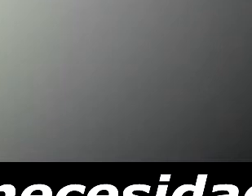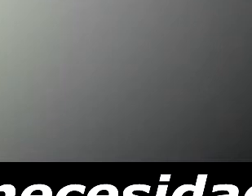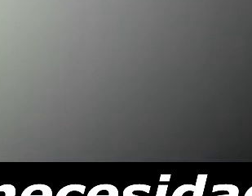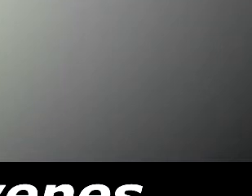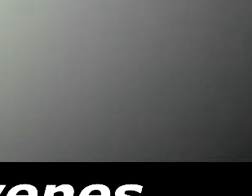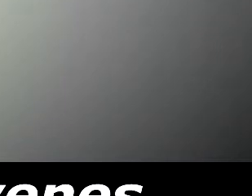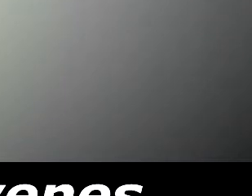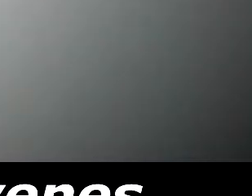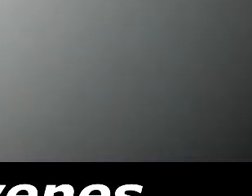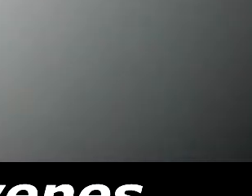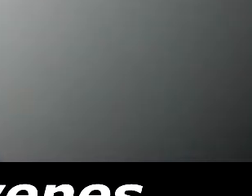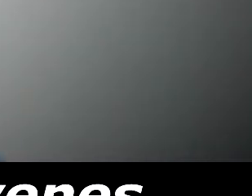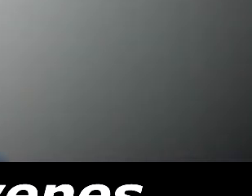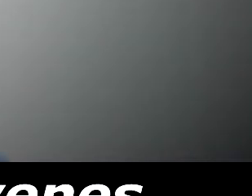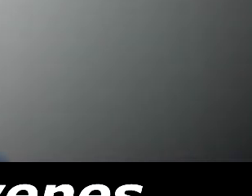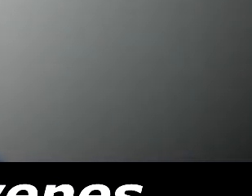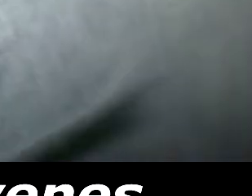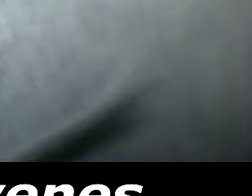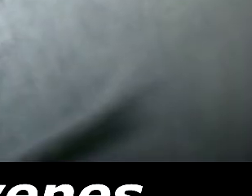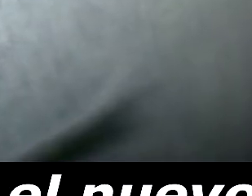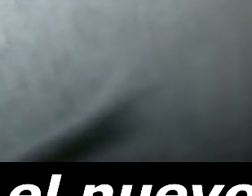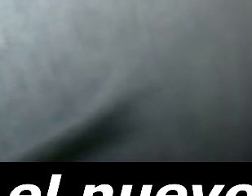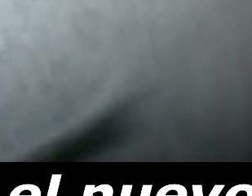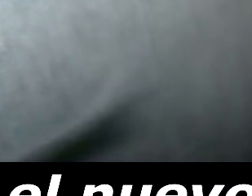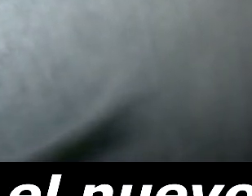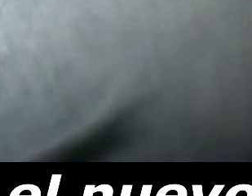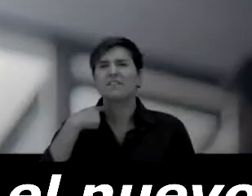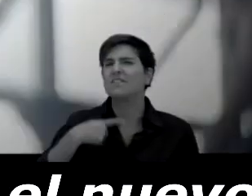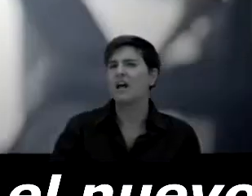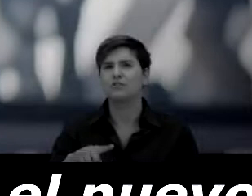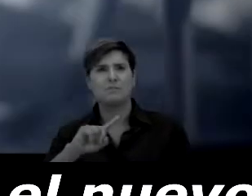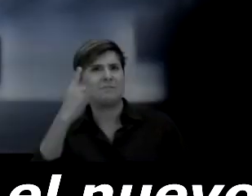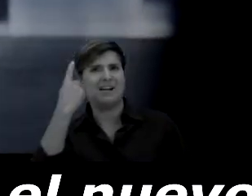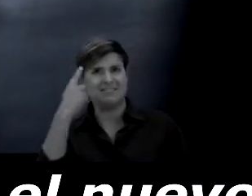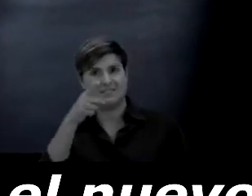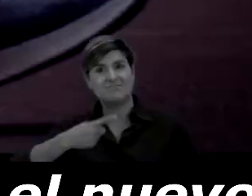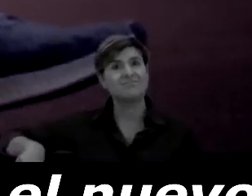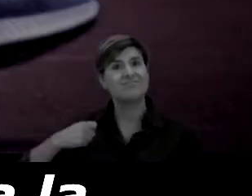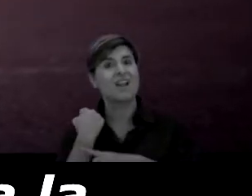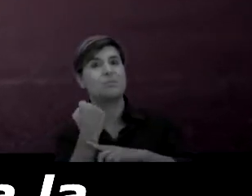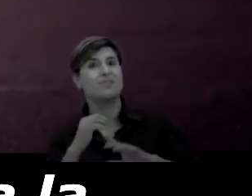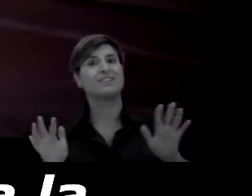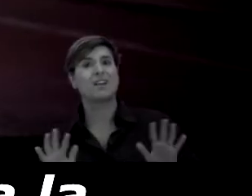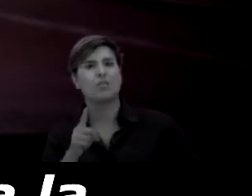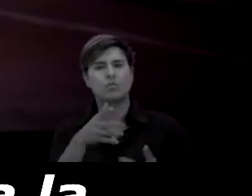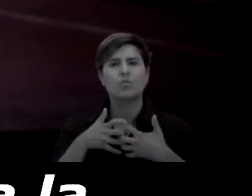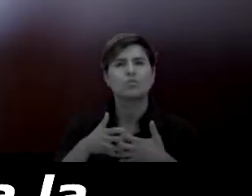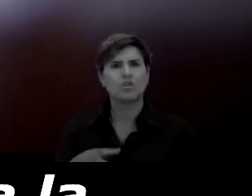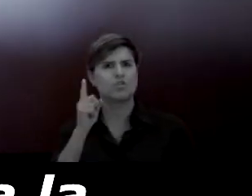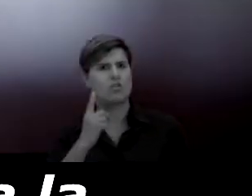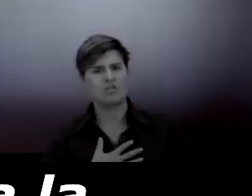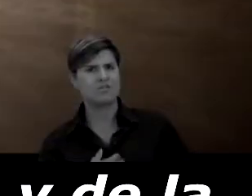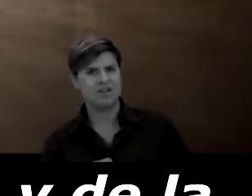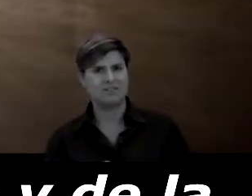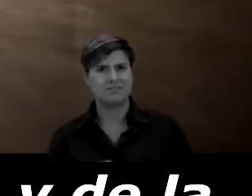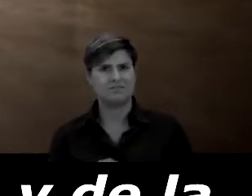la necesidad de seguir trabajando con y por los jóvenes con discapacidad. Por ello, aprovechando el nuevo periodo de programación y